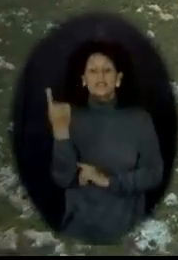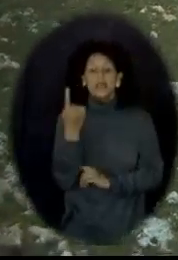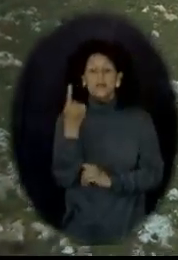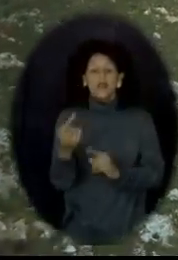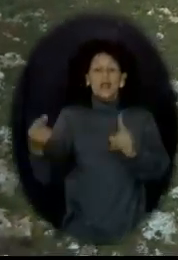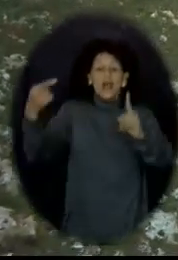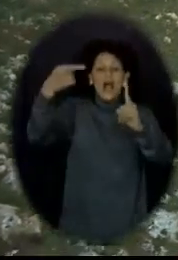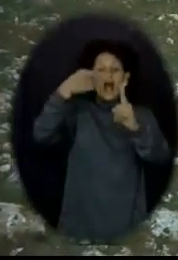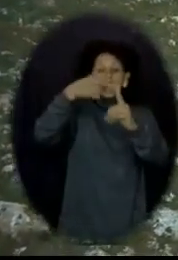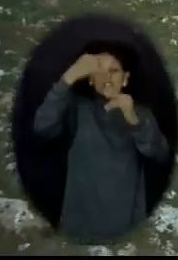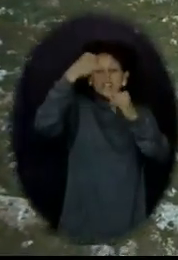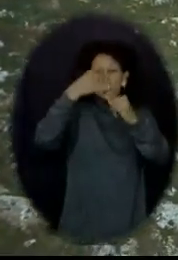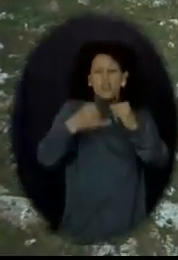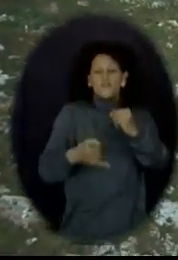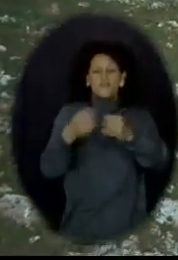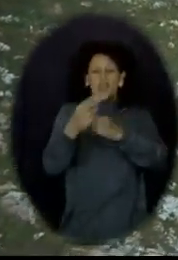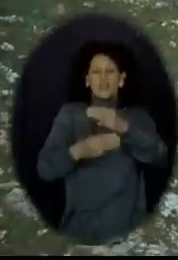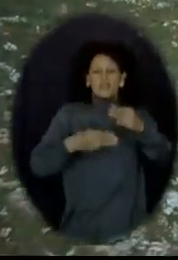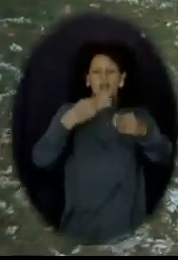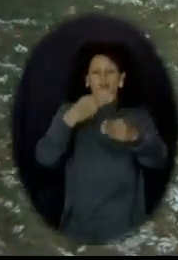aún hasta el fin del mundo.